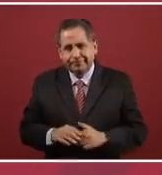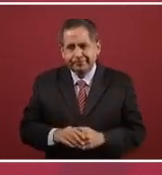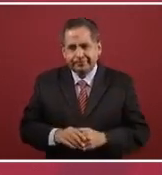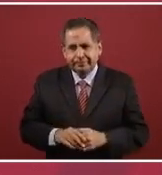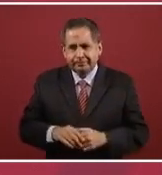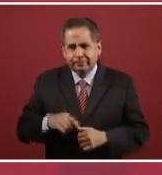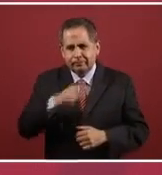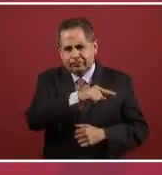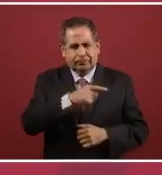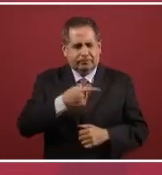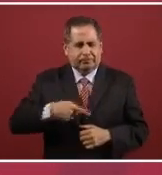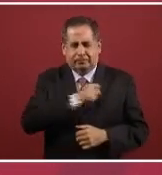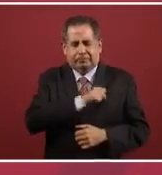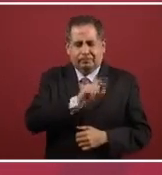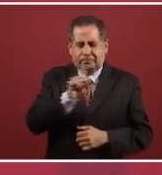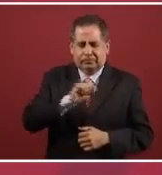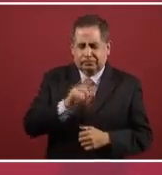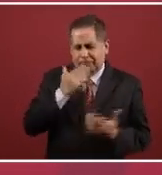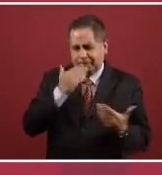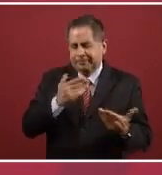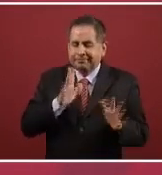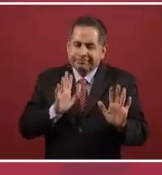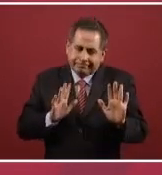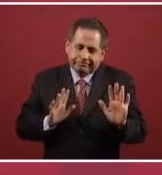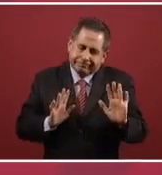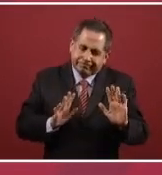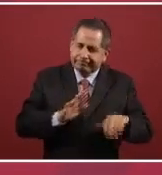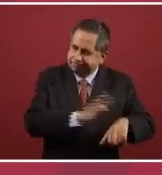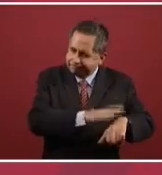él no es mala persona. Lo que pasa que